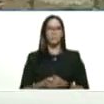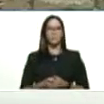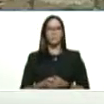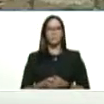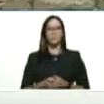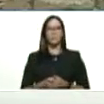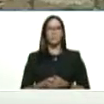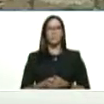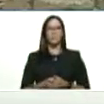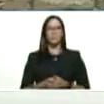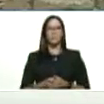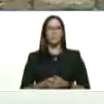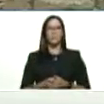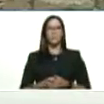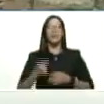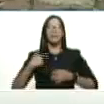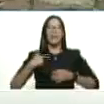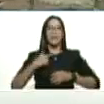Allí hay que poner